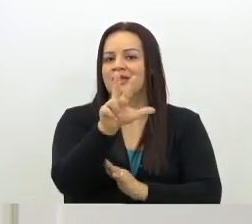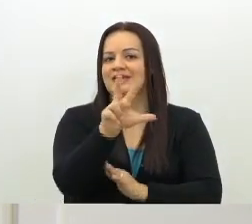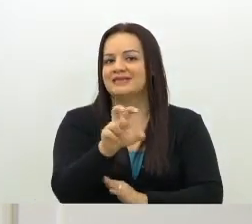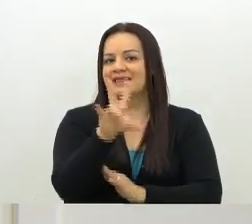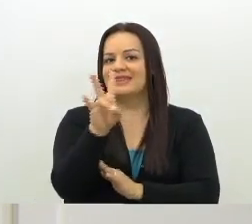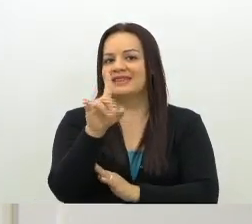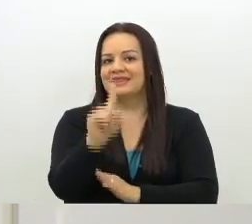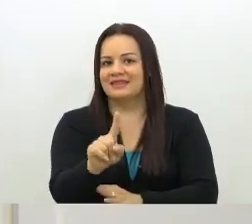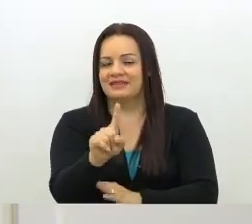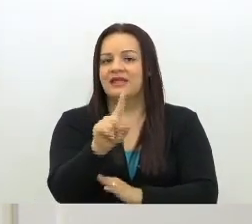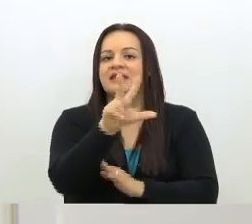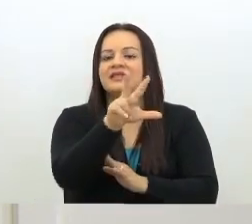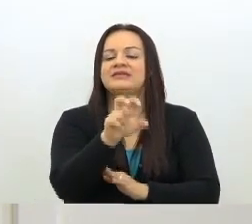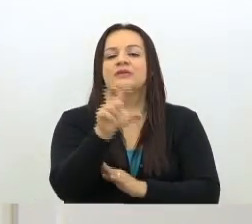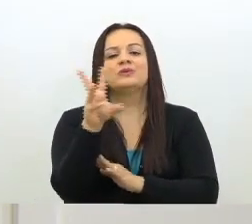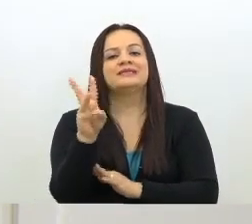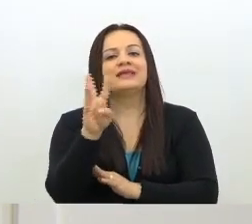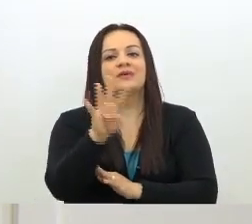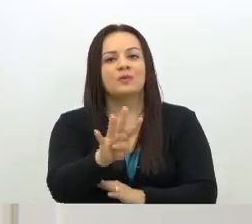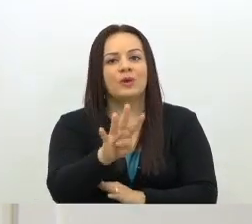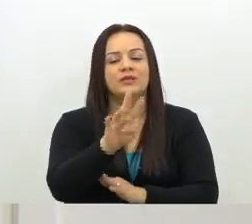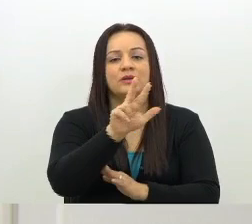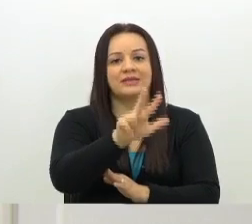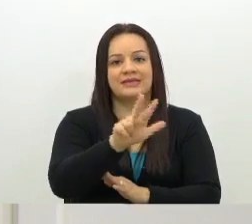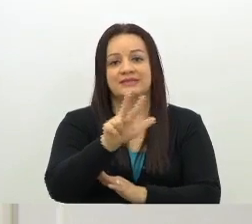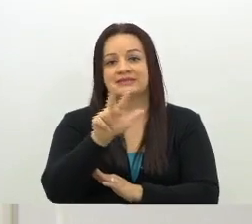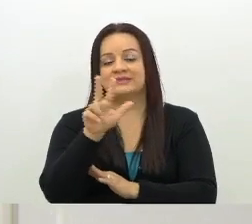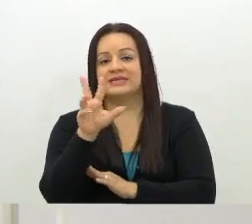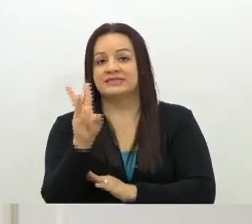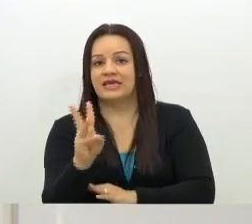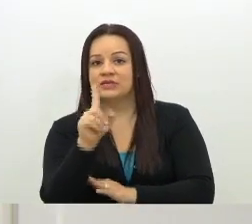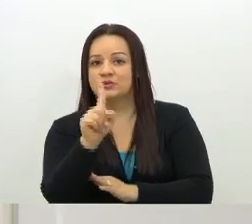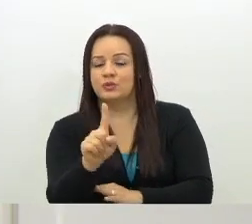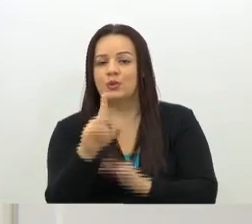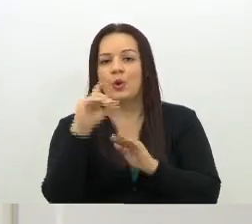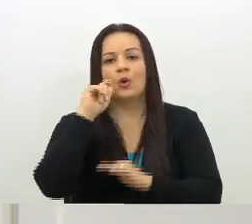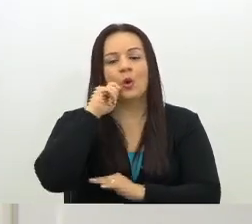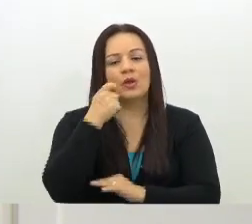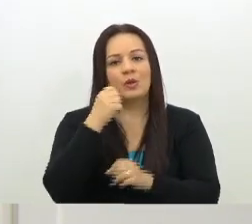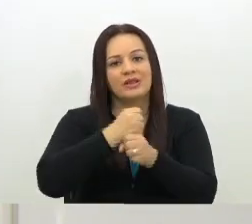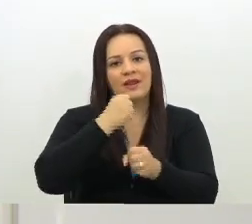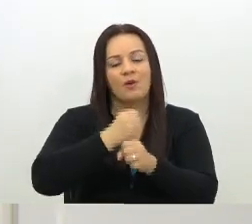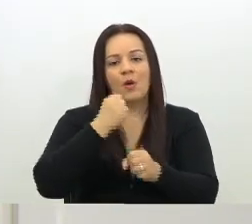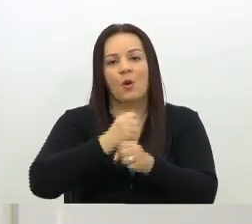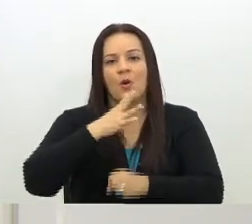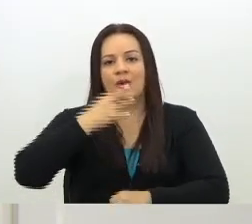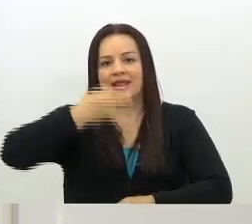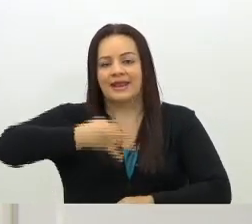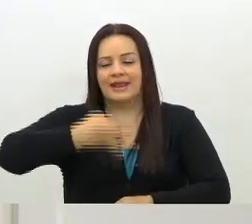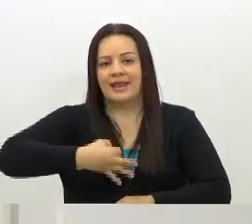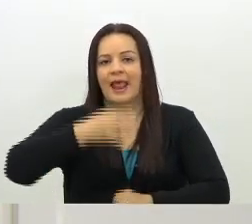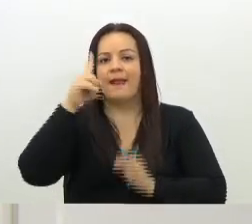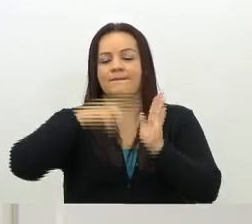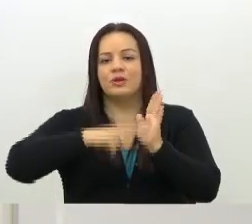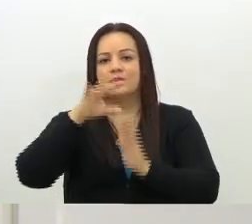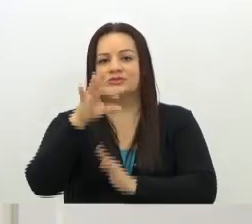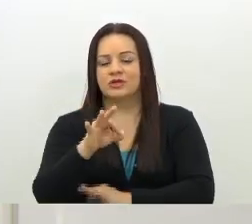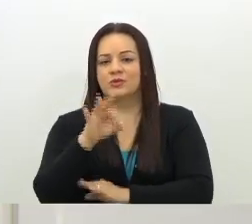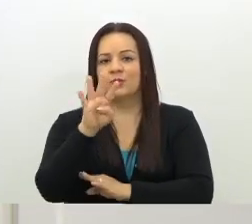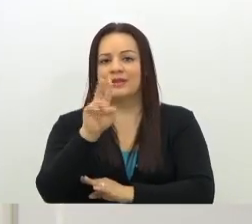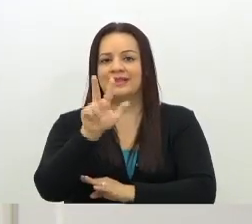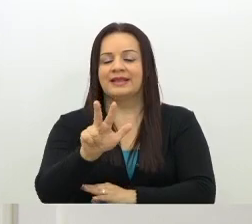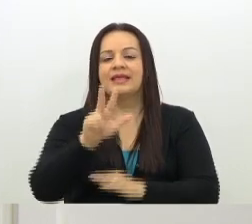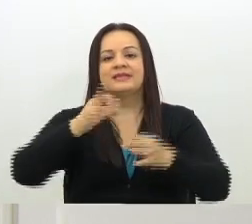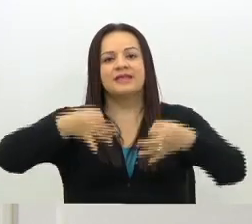371, 364 y 371 del Código de Trabajo original de 1943, se definió